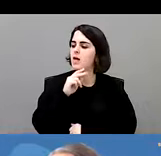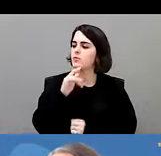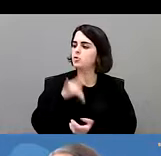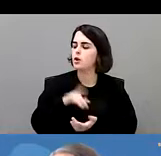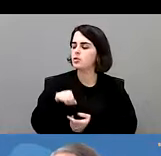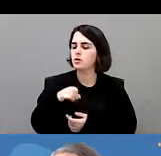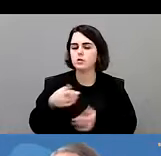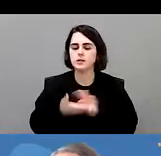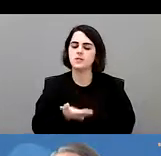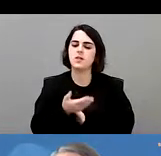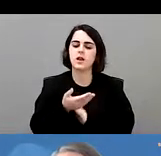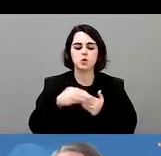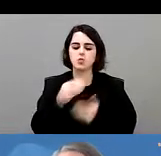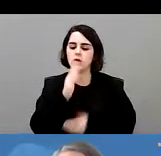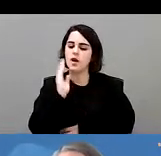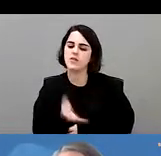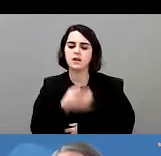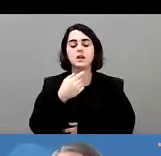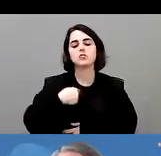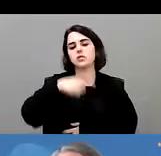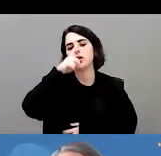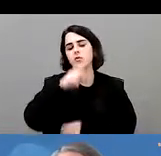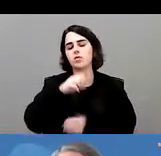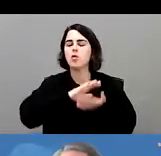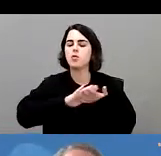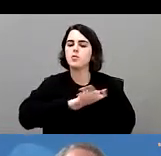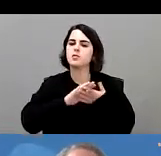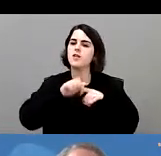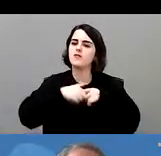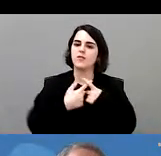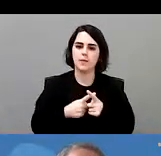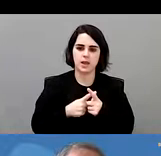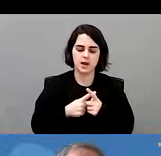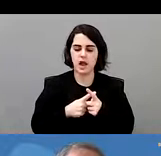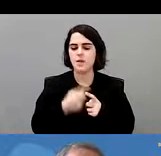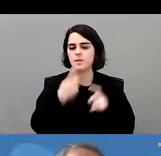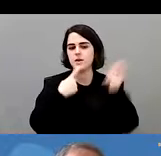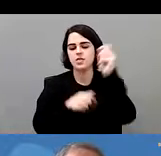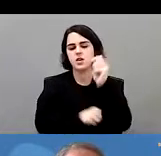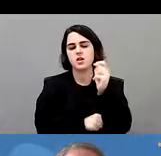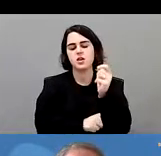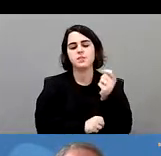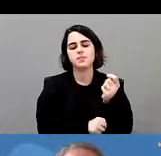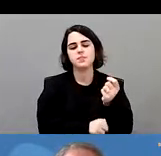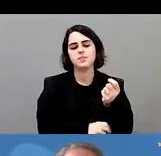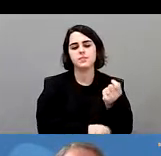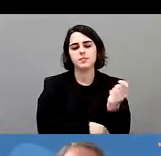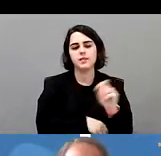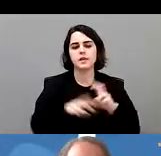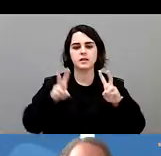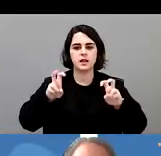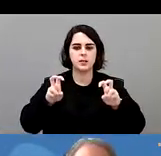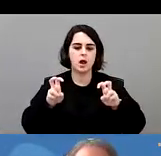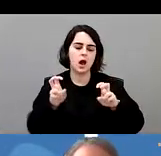siempre contraproducente para el usuario. Yo recuerdo una conversación con una familia que me decían pues, esta parte de